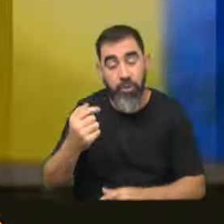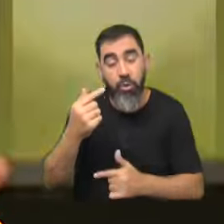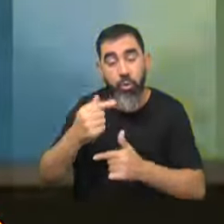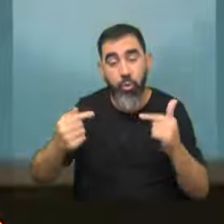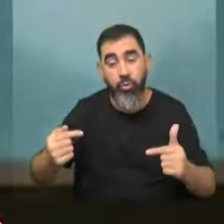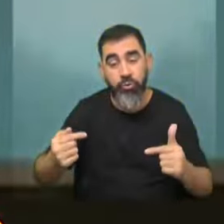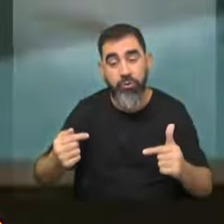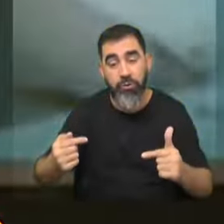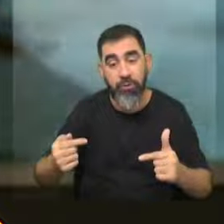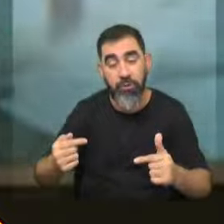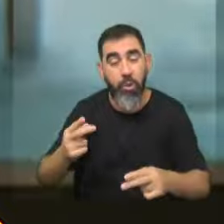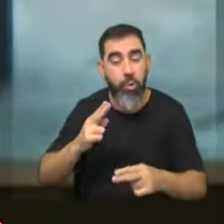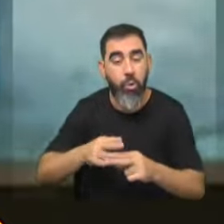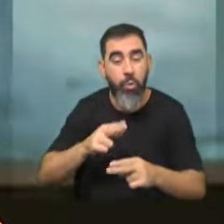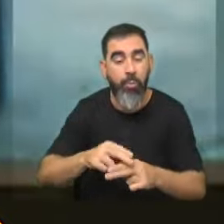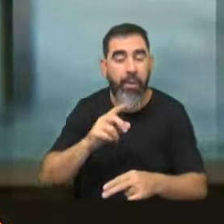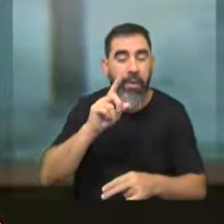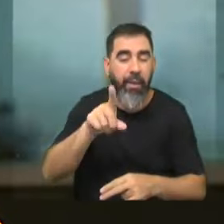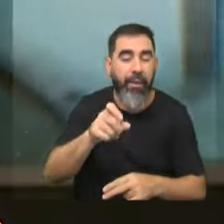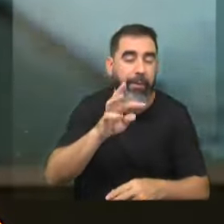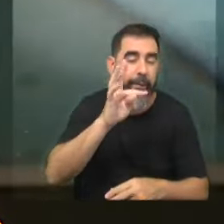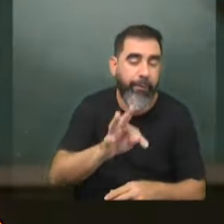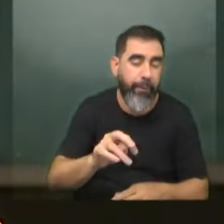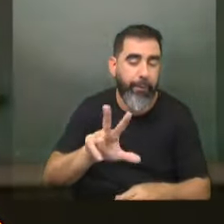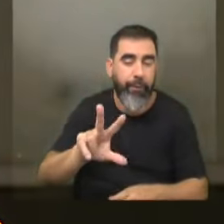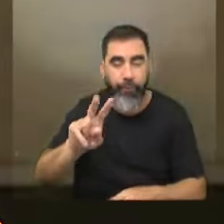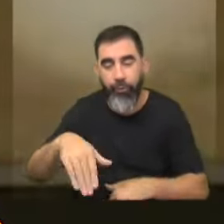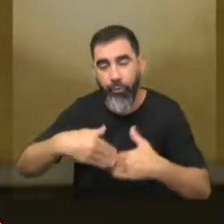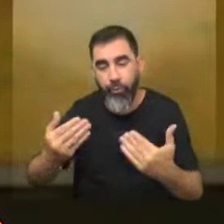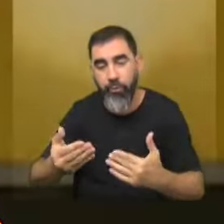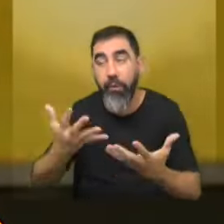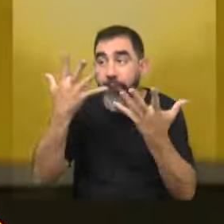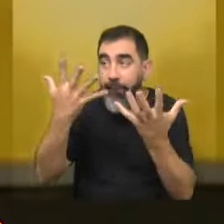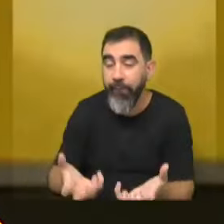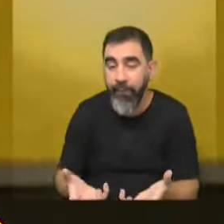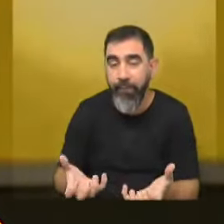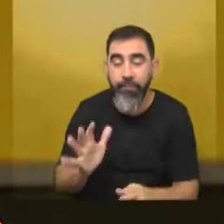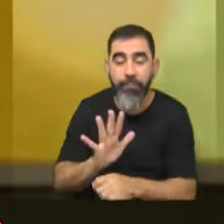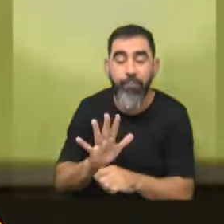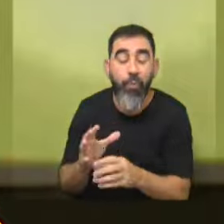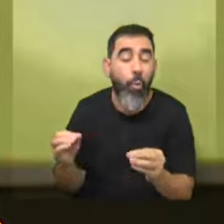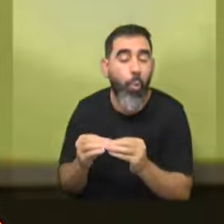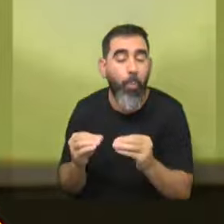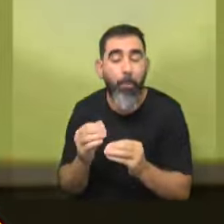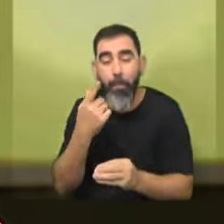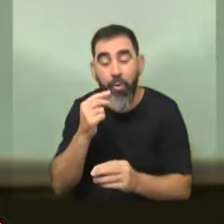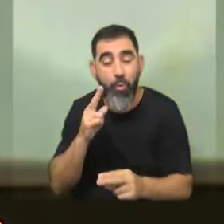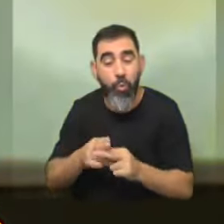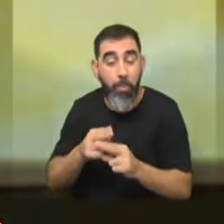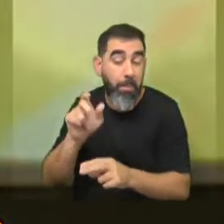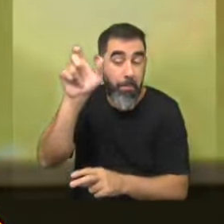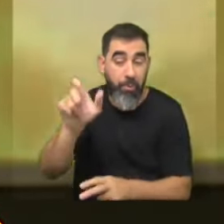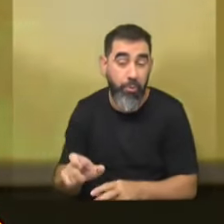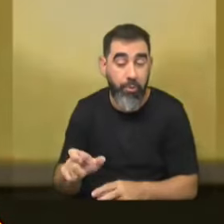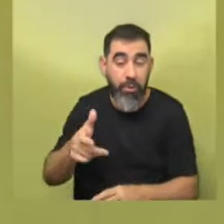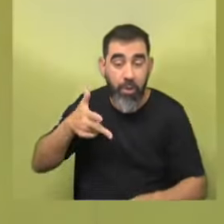las que existen por ahí, se les llama con siglas, XT32, no sé sí. Qué. Esto queríamos que la gente lo adopte como un compañero más. Y le pusimos nombre de persona. O